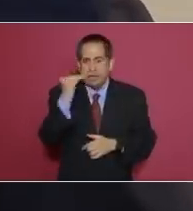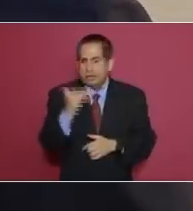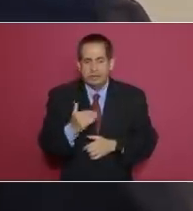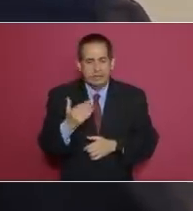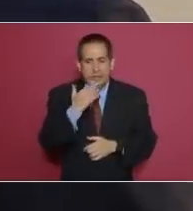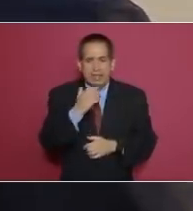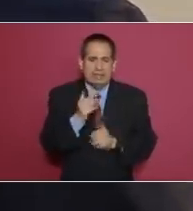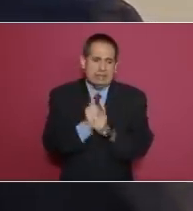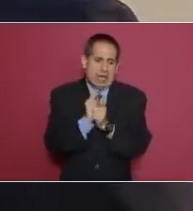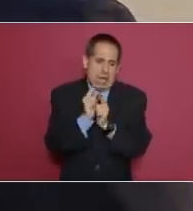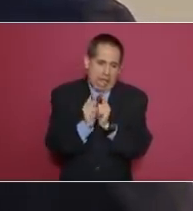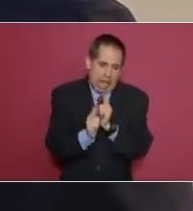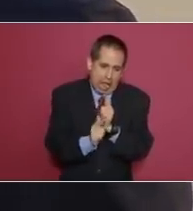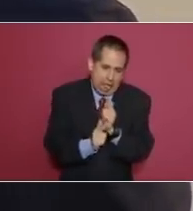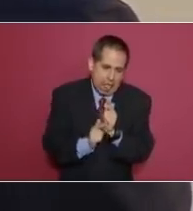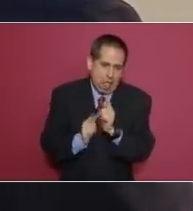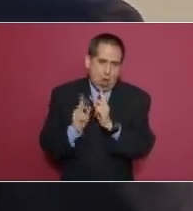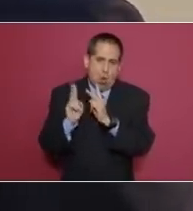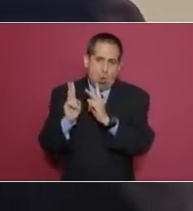es lento,